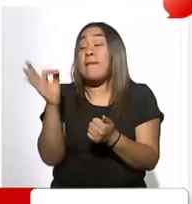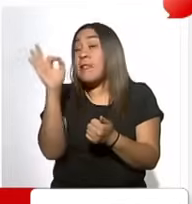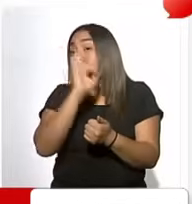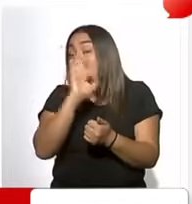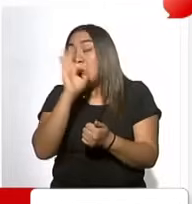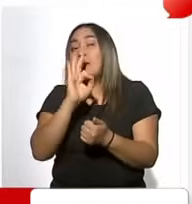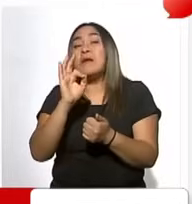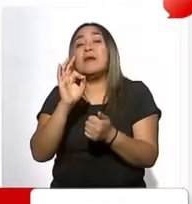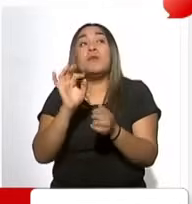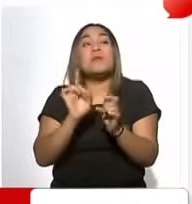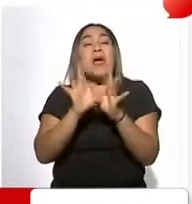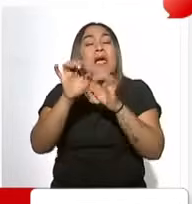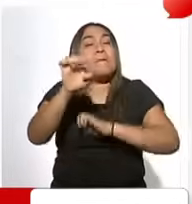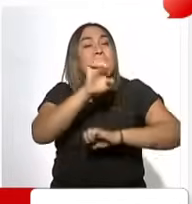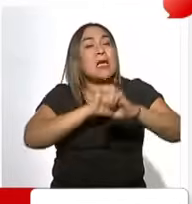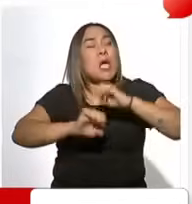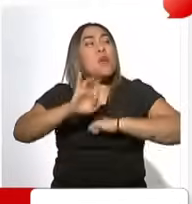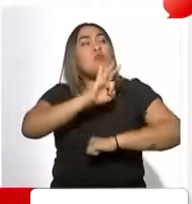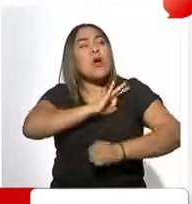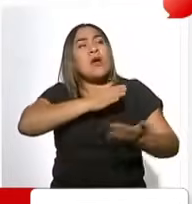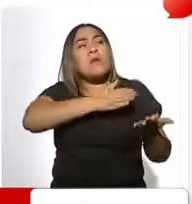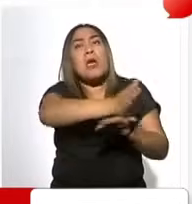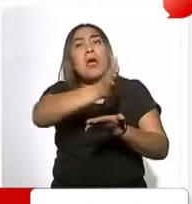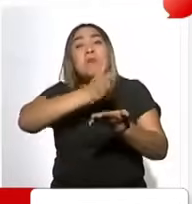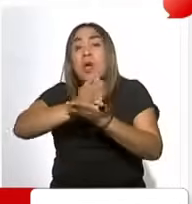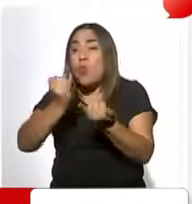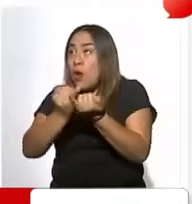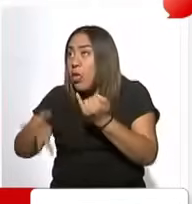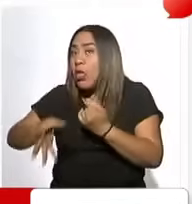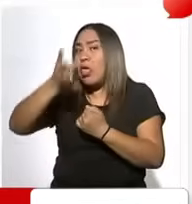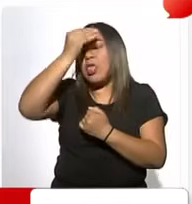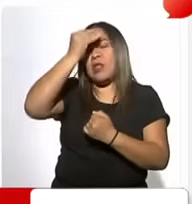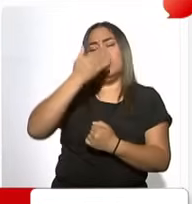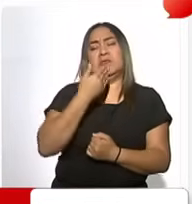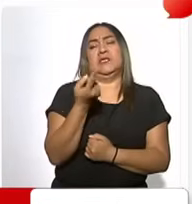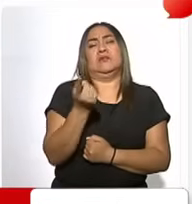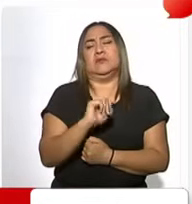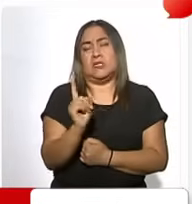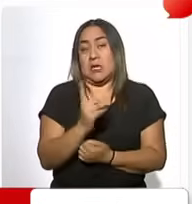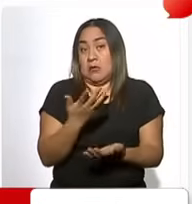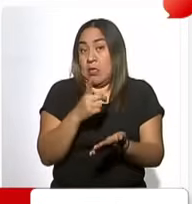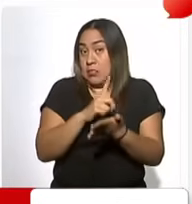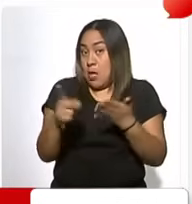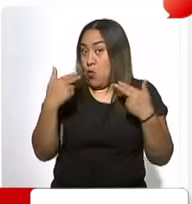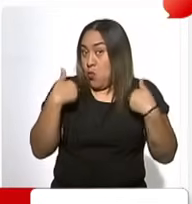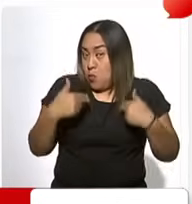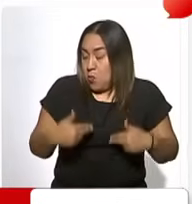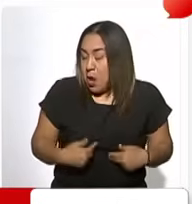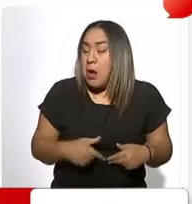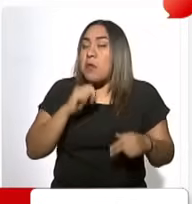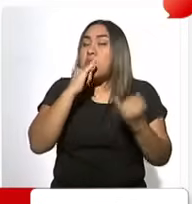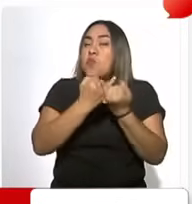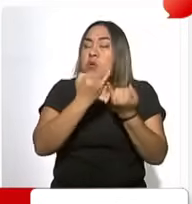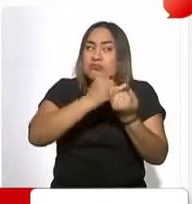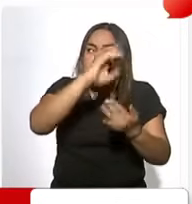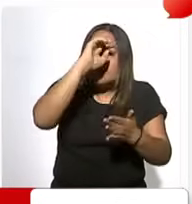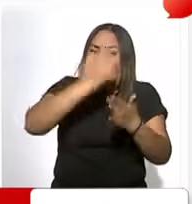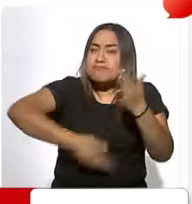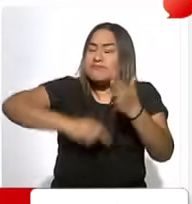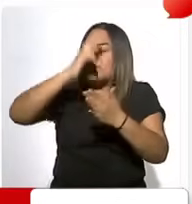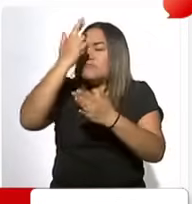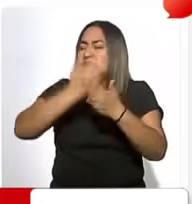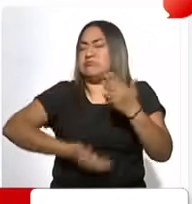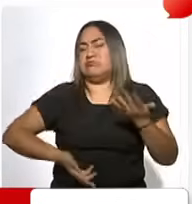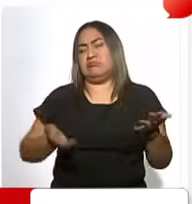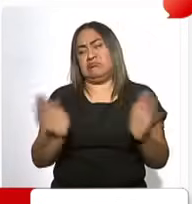sus sedes diplomáticas pues sean atacadas del mismo modo y de que los Derechos Humanos que esto tiene que ver también se han tratados de la misma manera